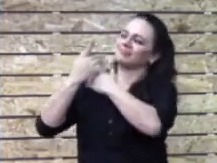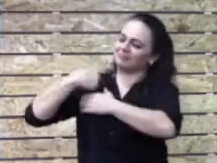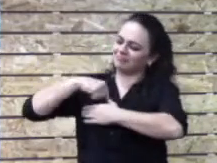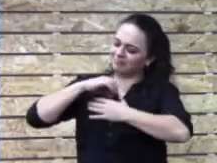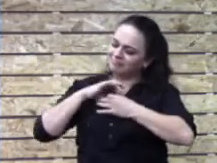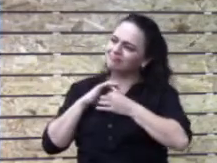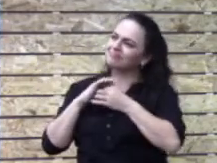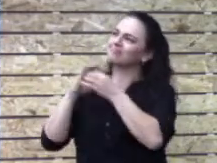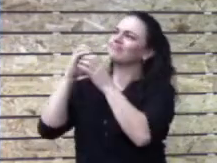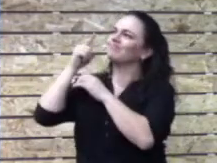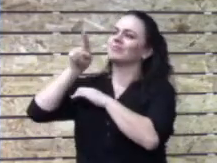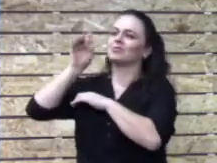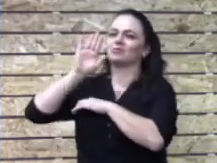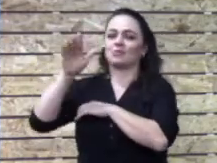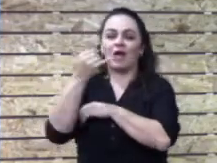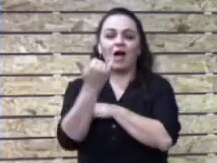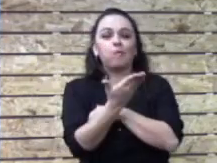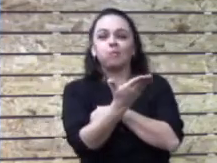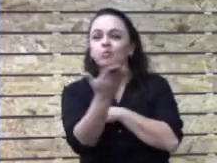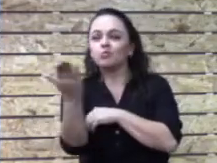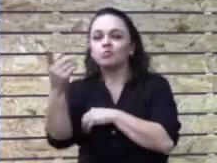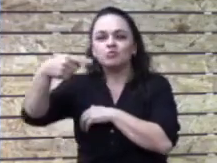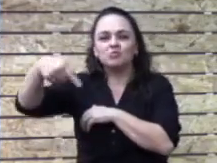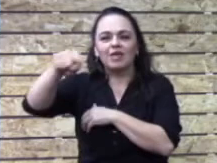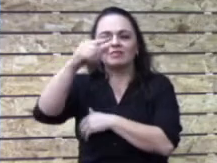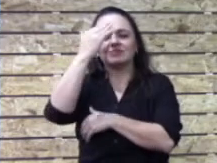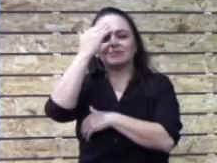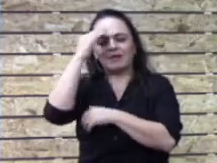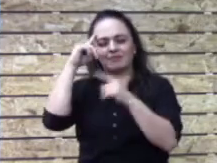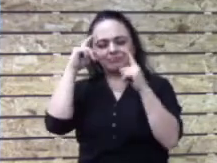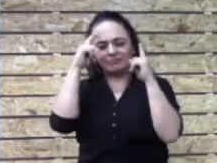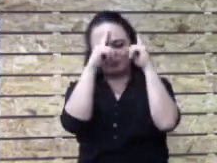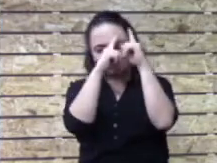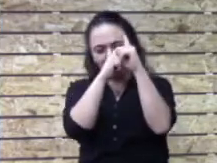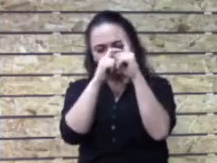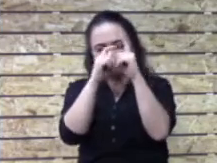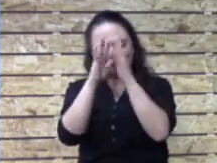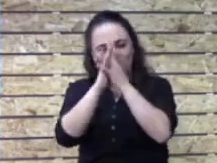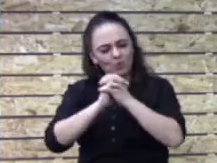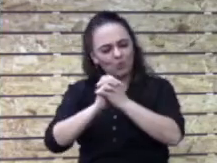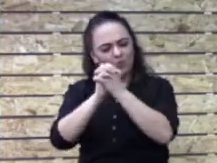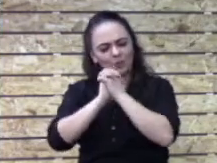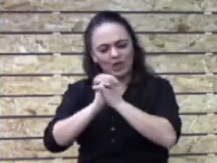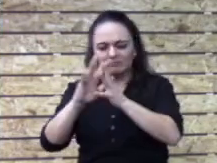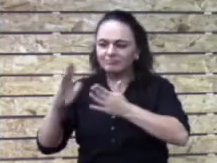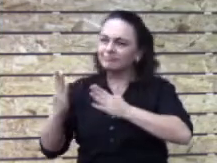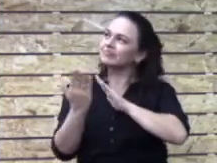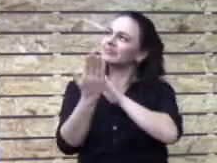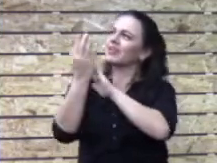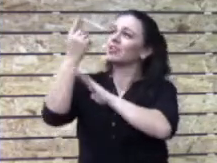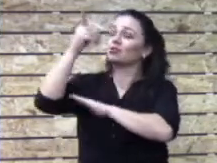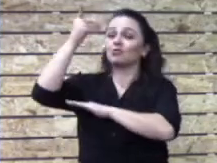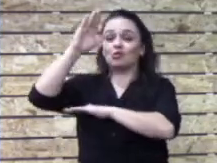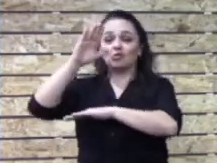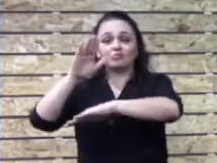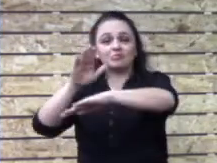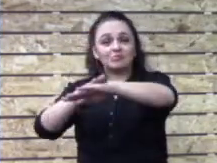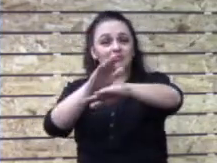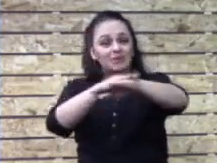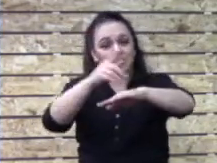Señor. Tal vez el Señor ha usado el Salmo 91 para llamar tu atención en las benditas promesas de